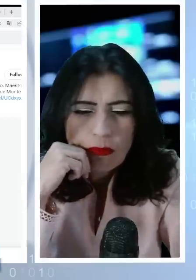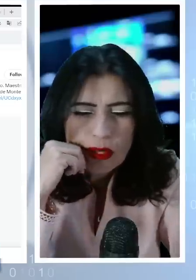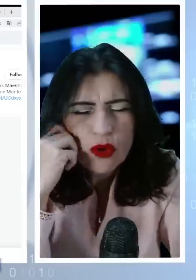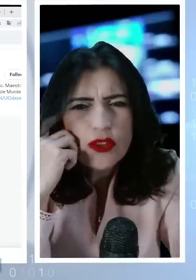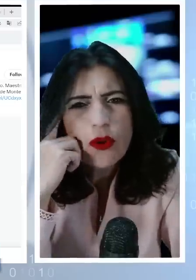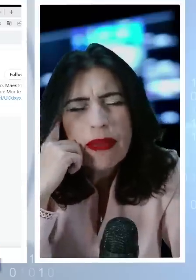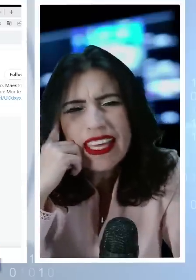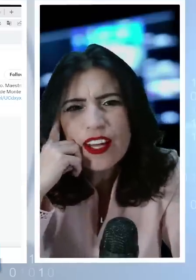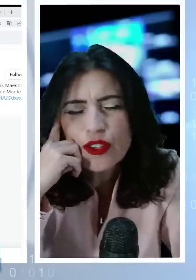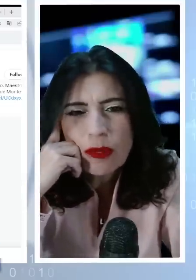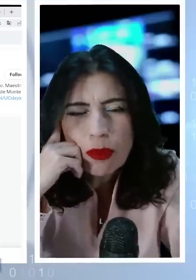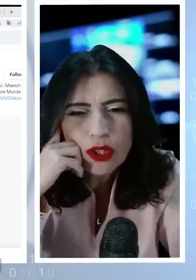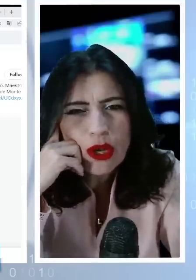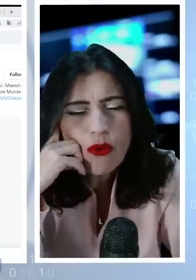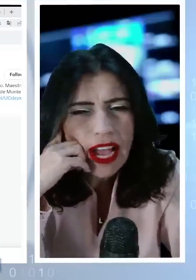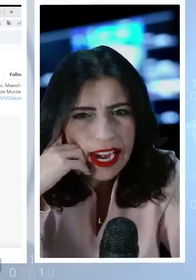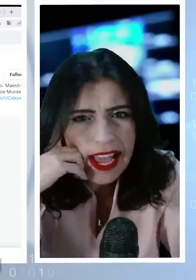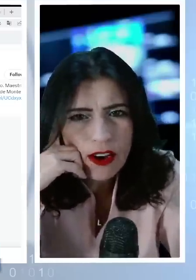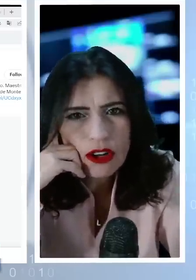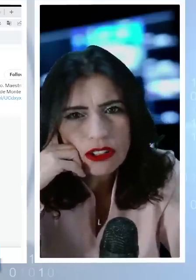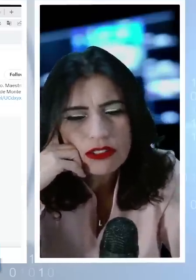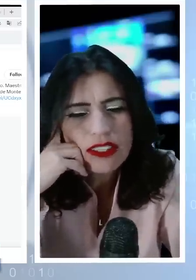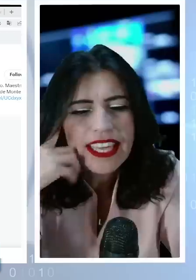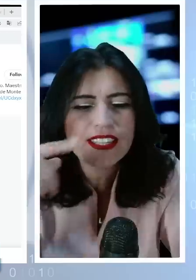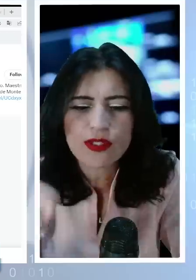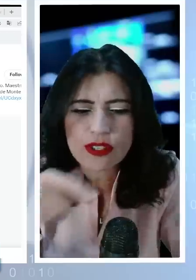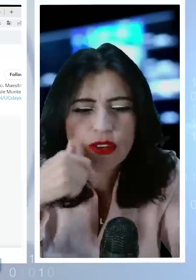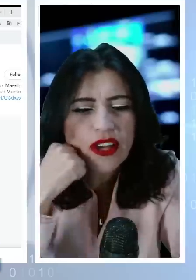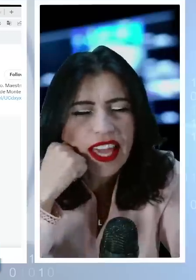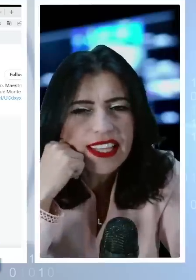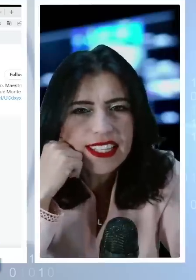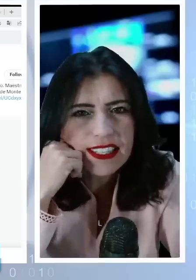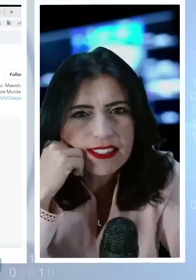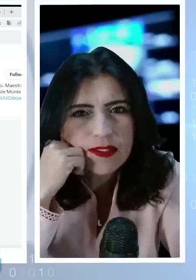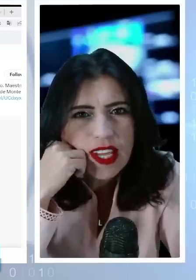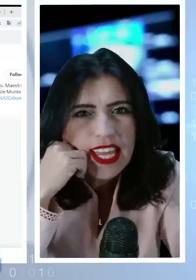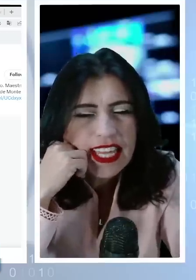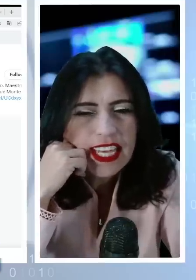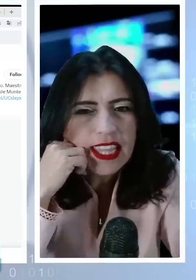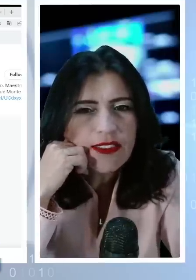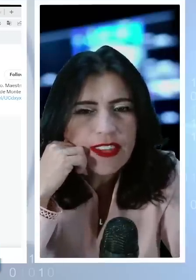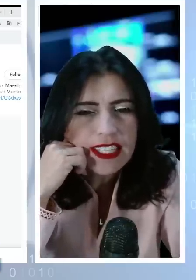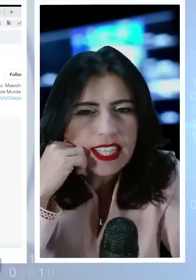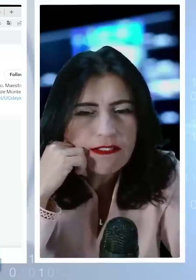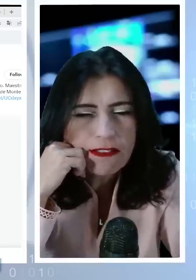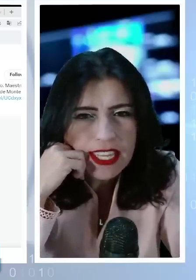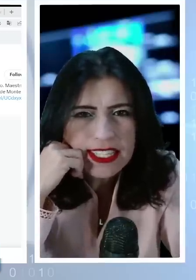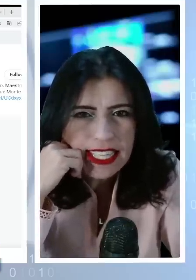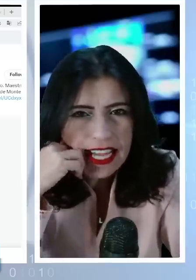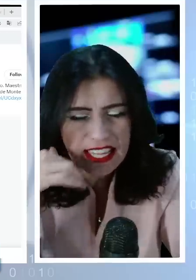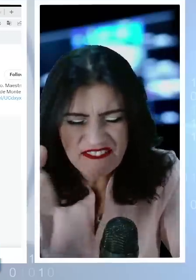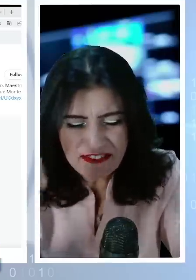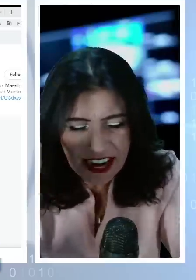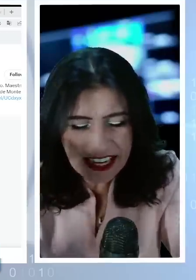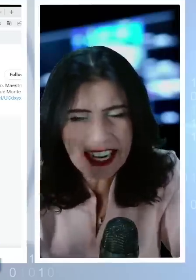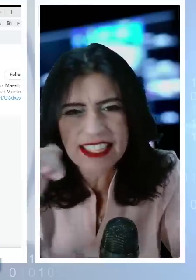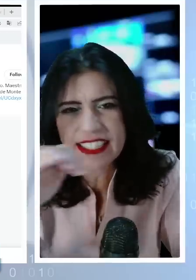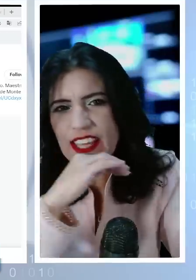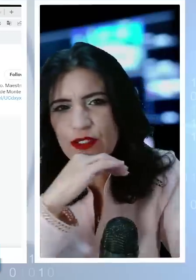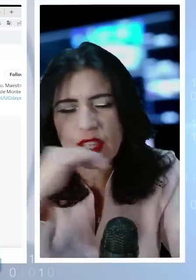Pues cuando México Te importa un Esto es lo que haces ir de fiesta en fiesta